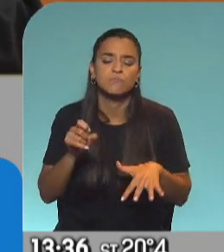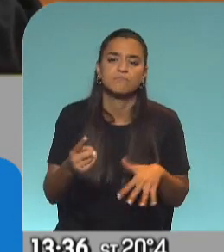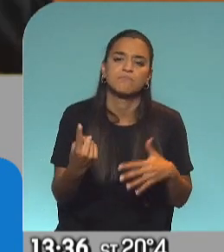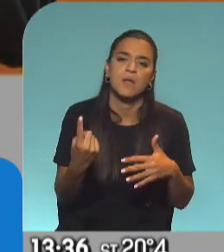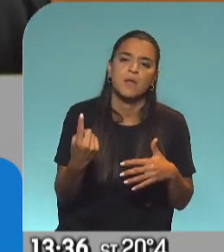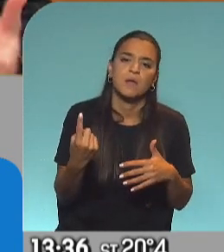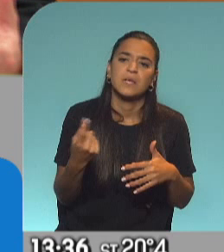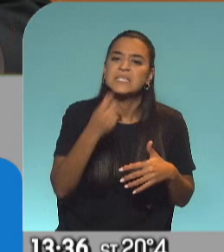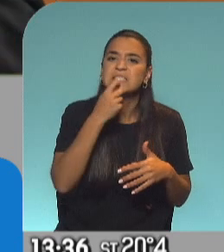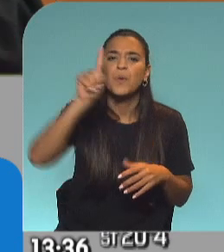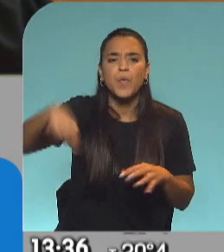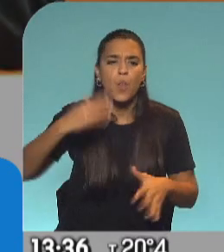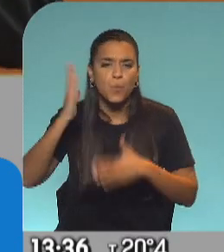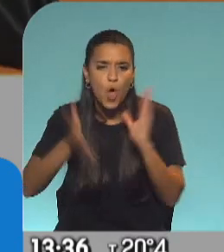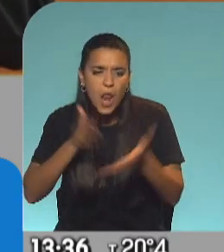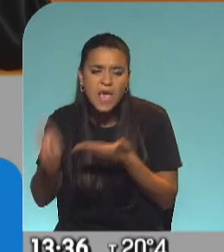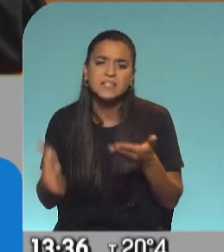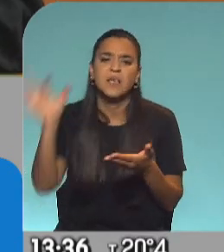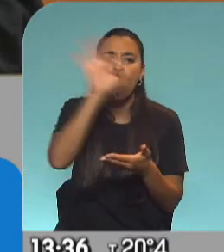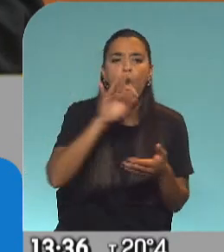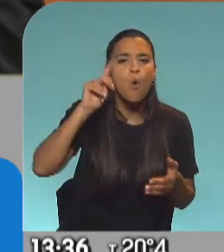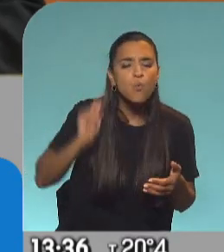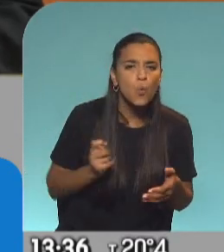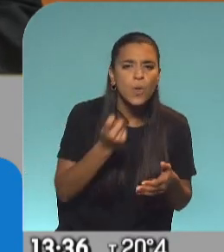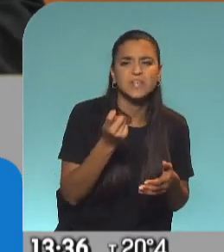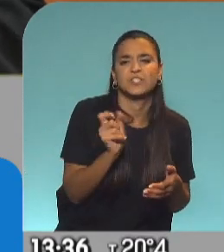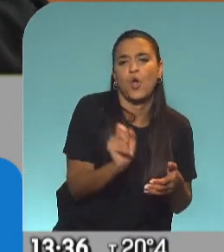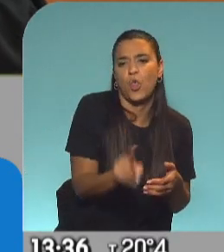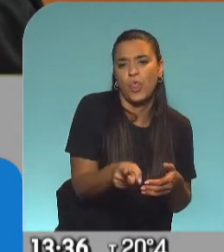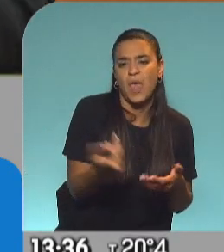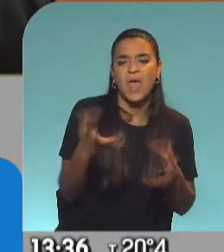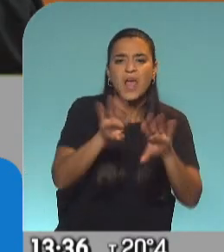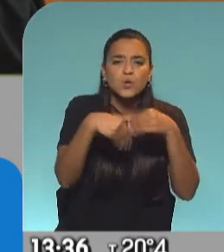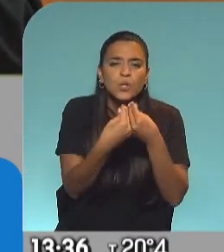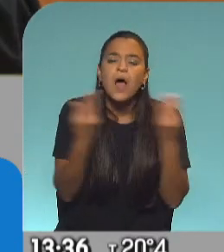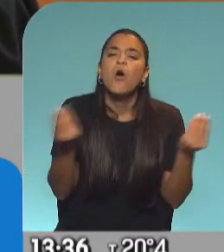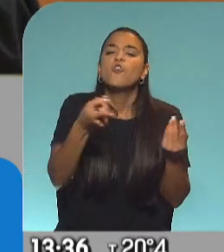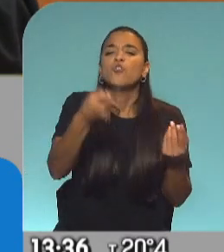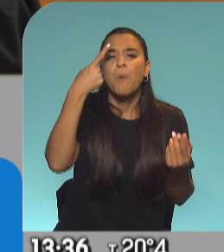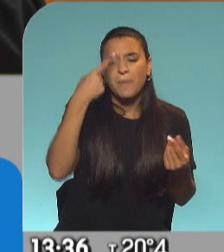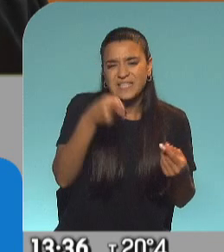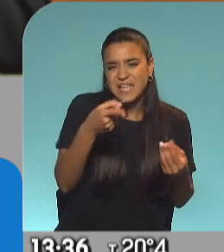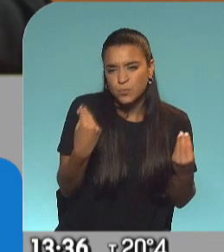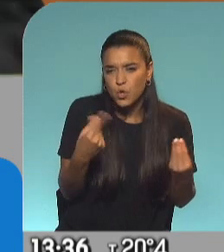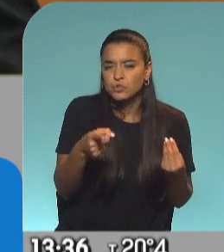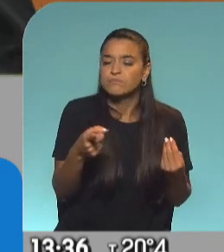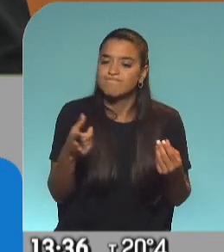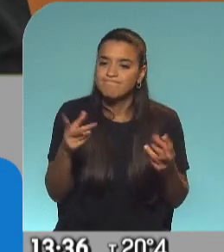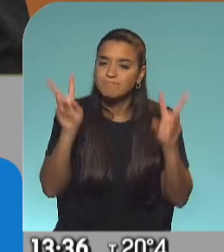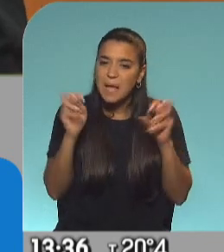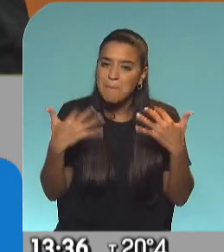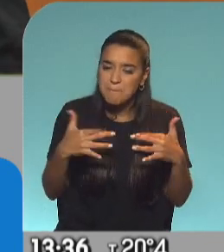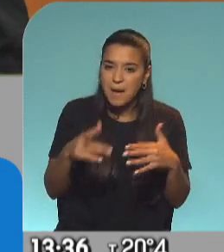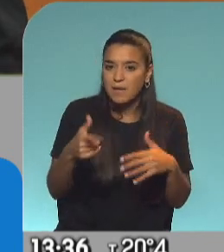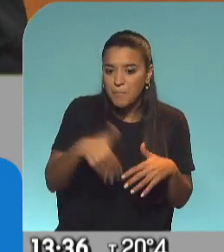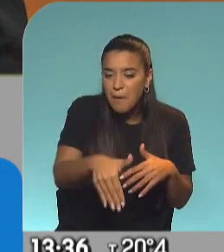eventuales episodios de violencia, la judicialización de los resultados? O sea, ¿cómo ves vos este panorama un poco oscuro que se presenta en